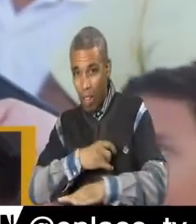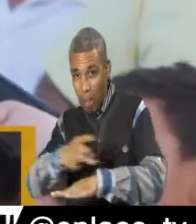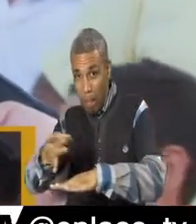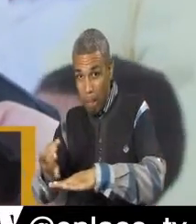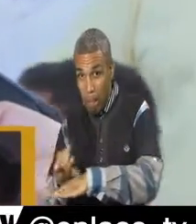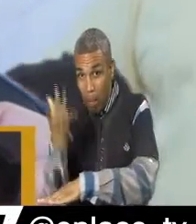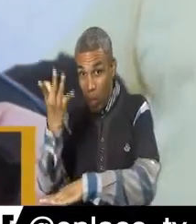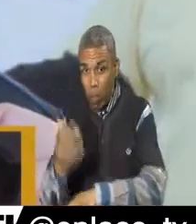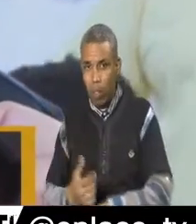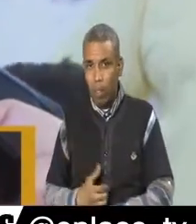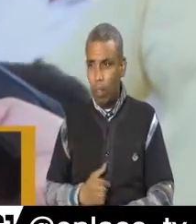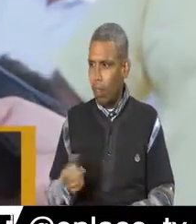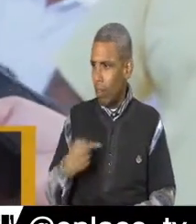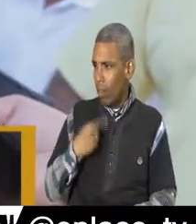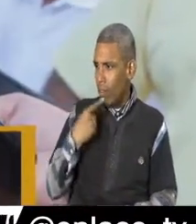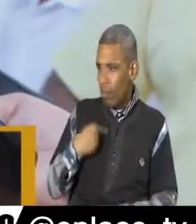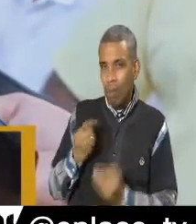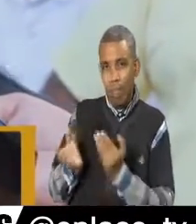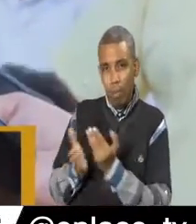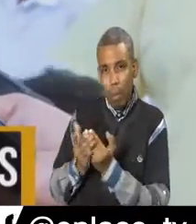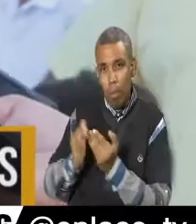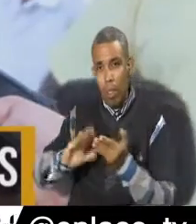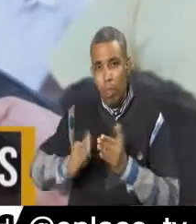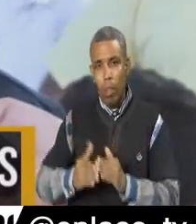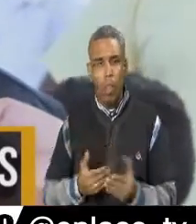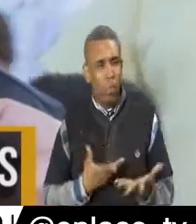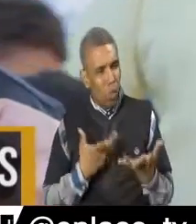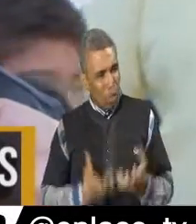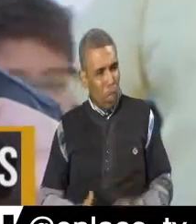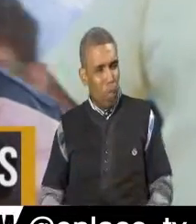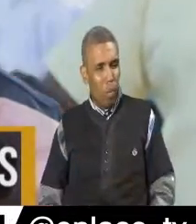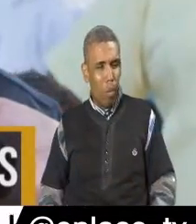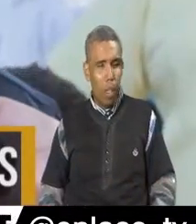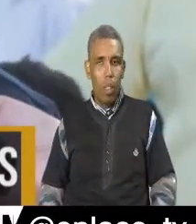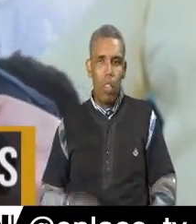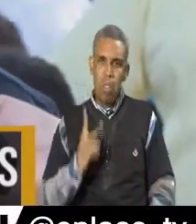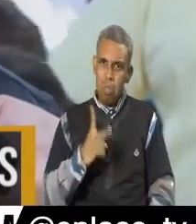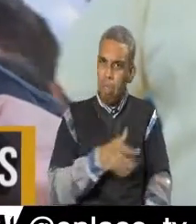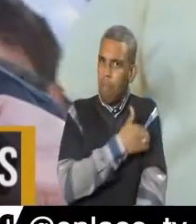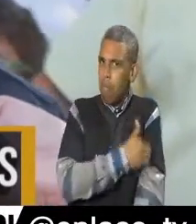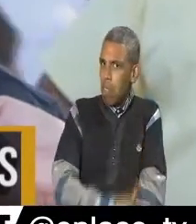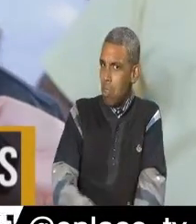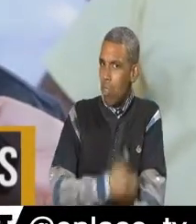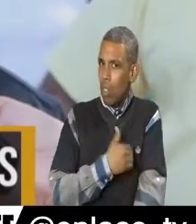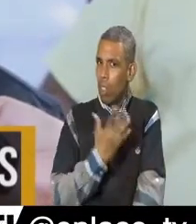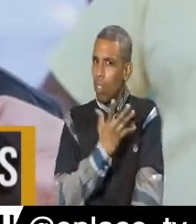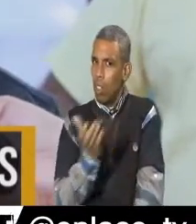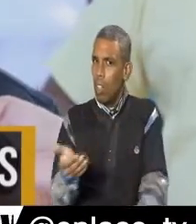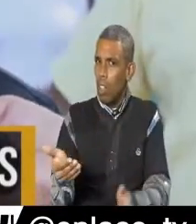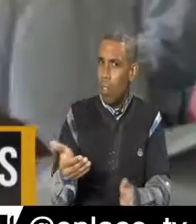donde se mueven sus robots, vale en el orden de 2.500.000.